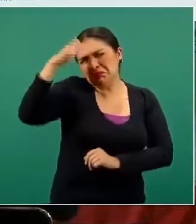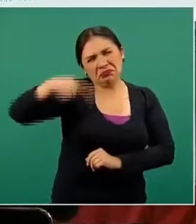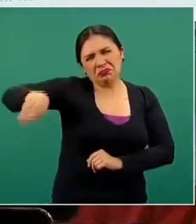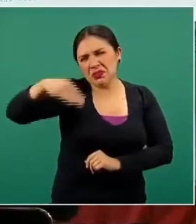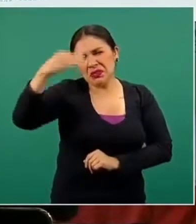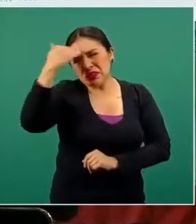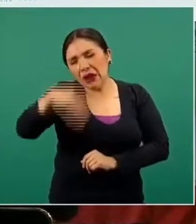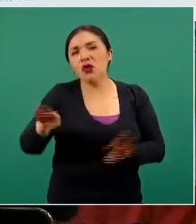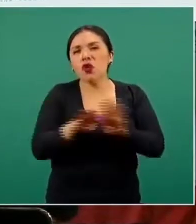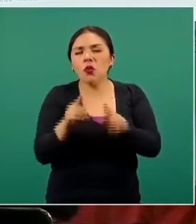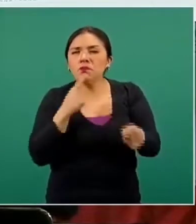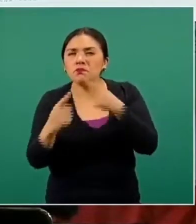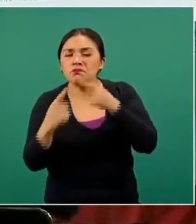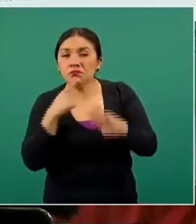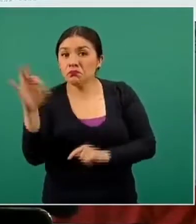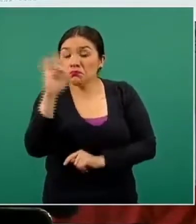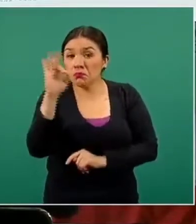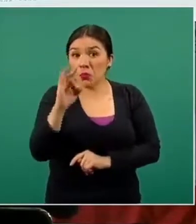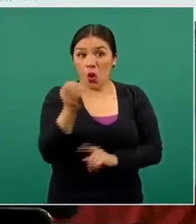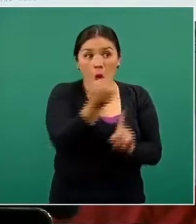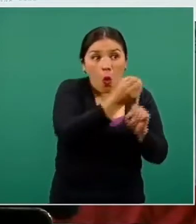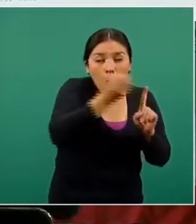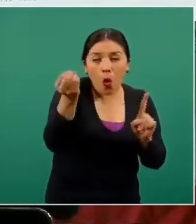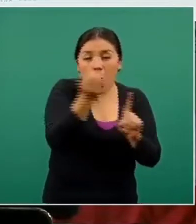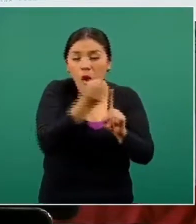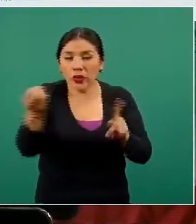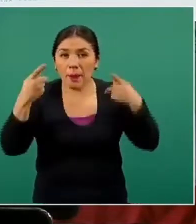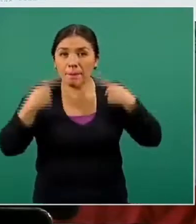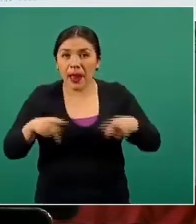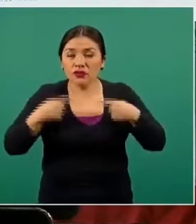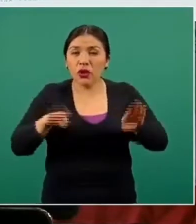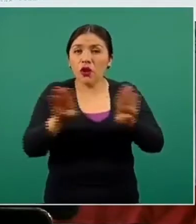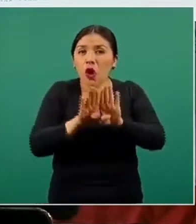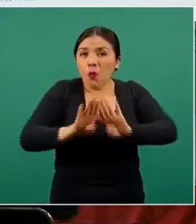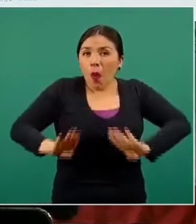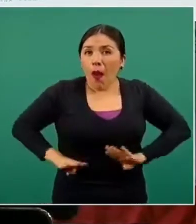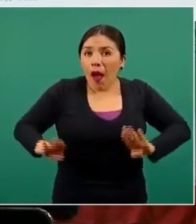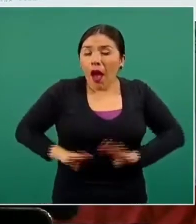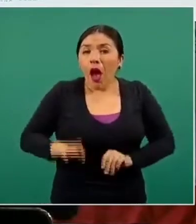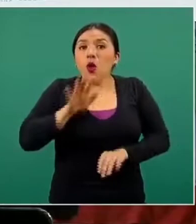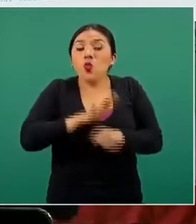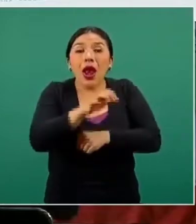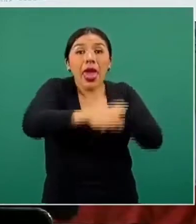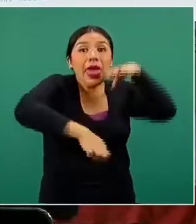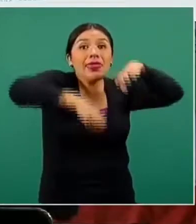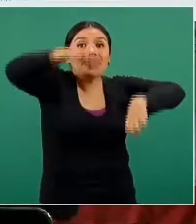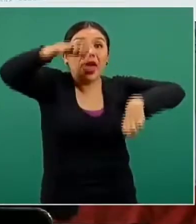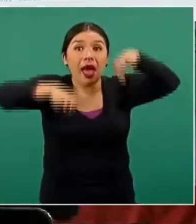consideran que si organizamos a la población con base en su edad,